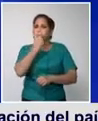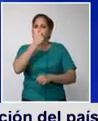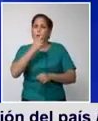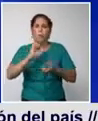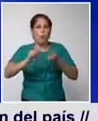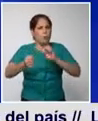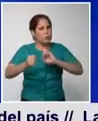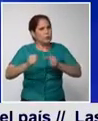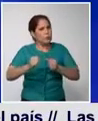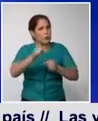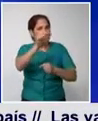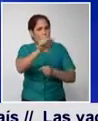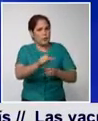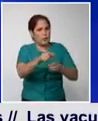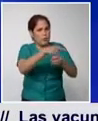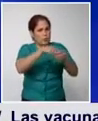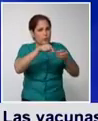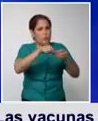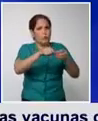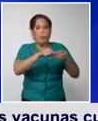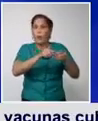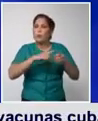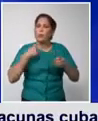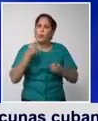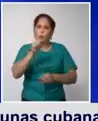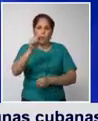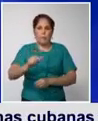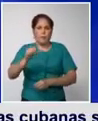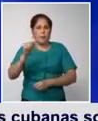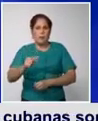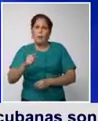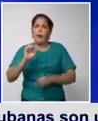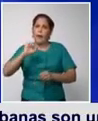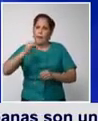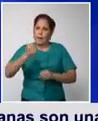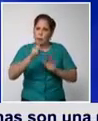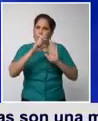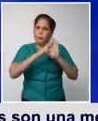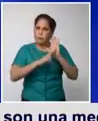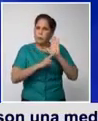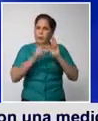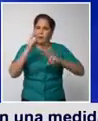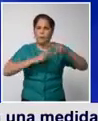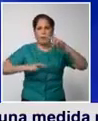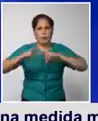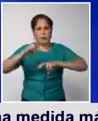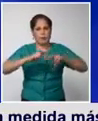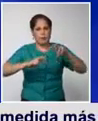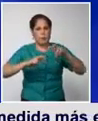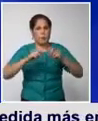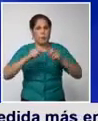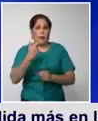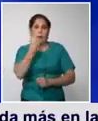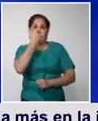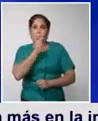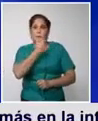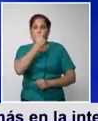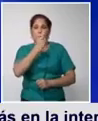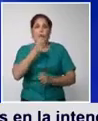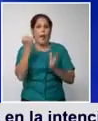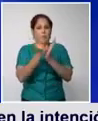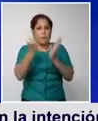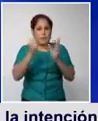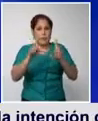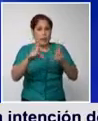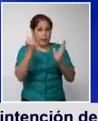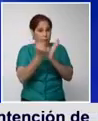por placebo, a doble ciegas, con todo el rigor establecido para el estudio clínico. Por supuesto, las certificaciones